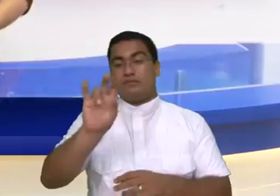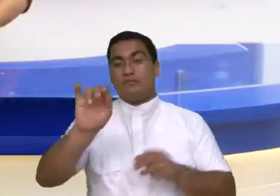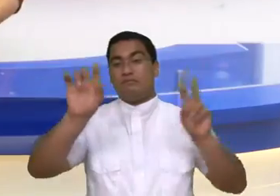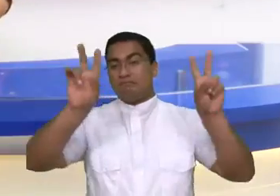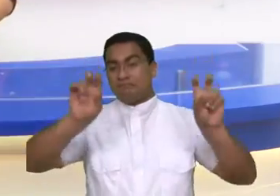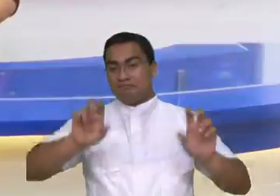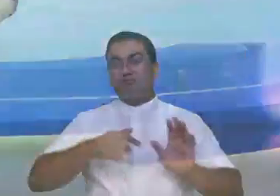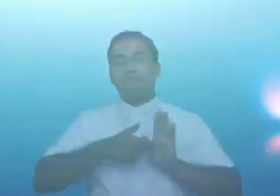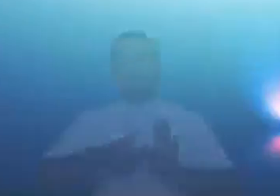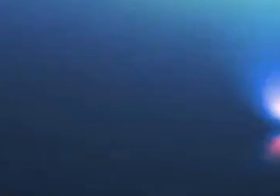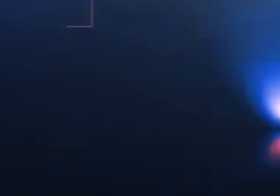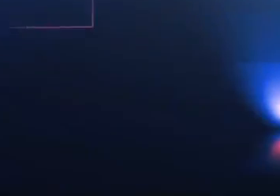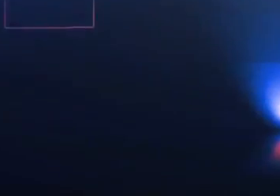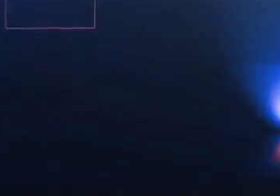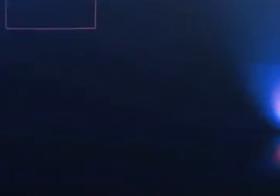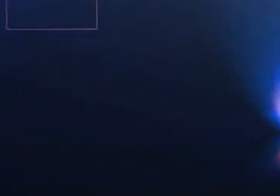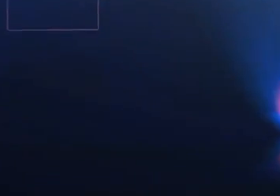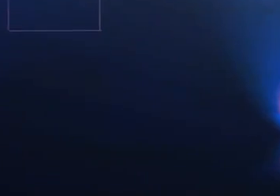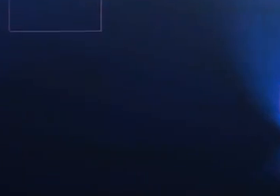de hoy.